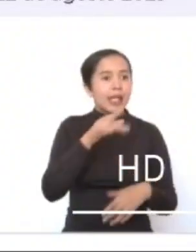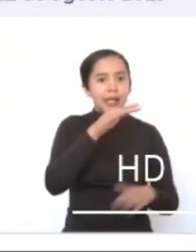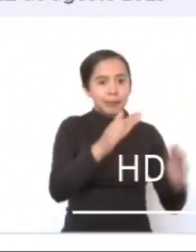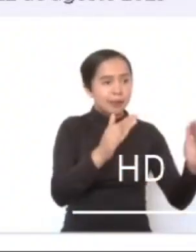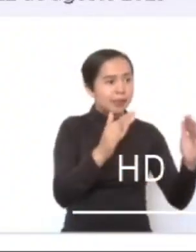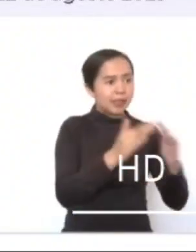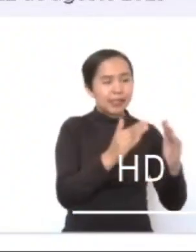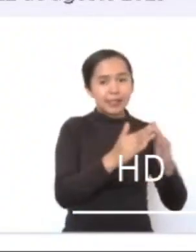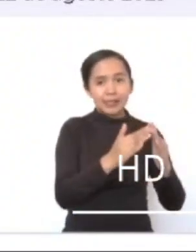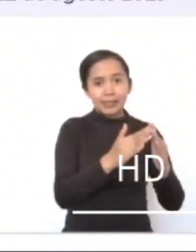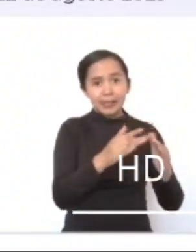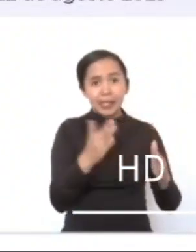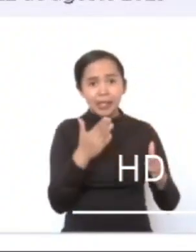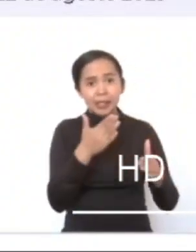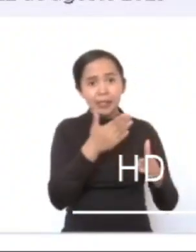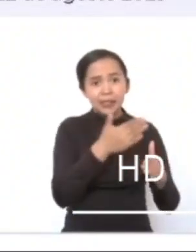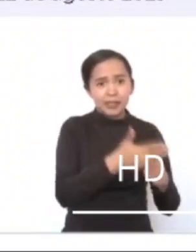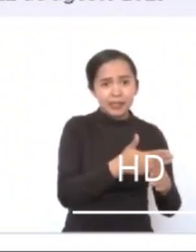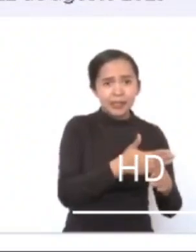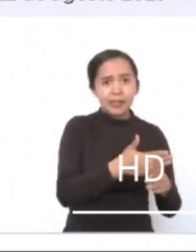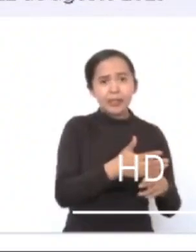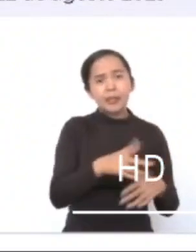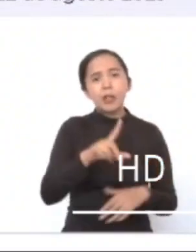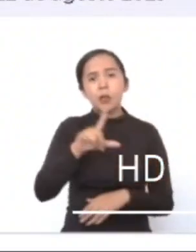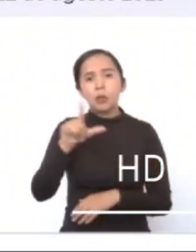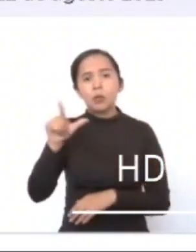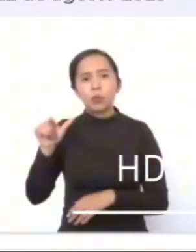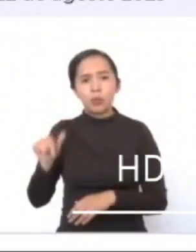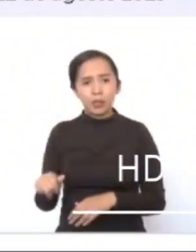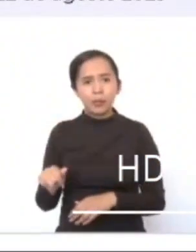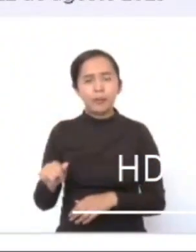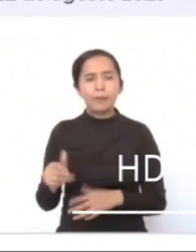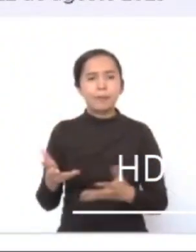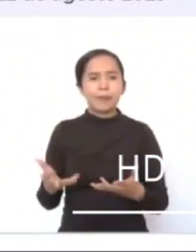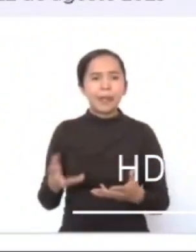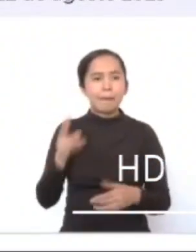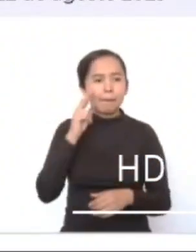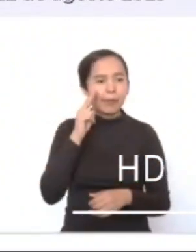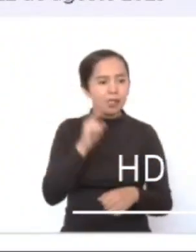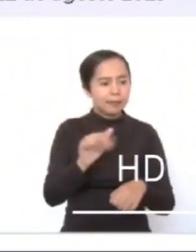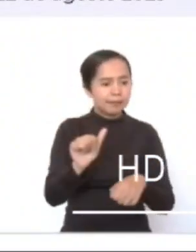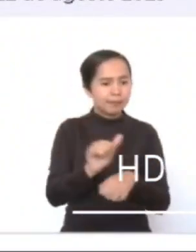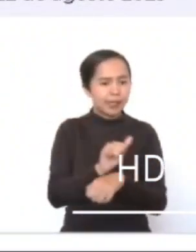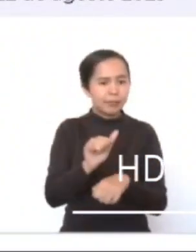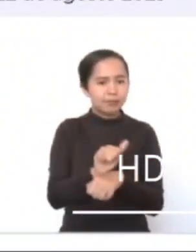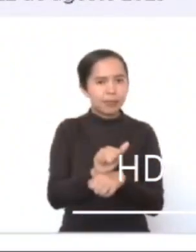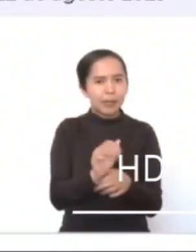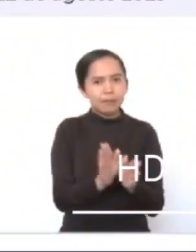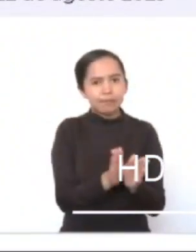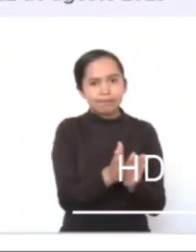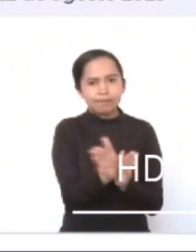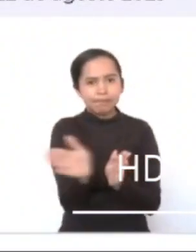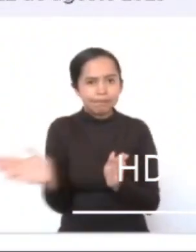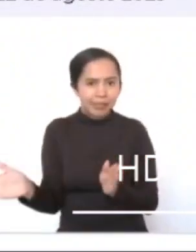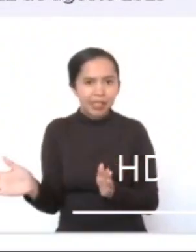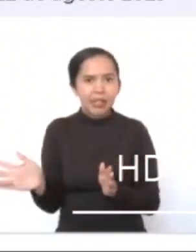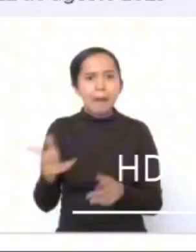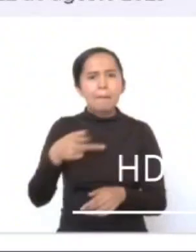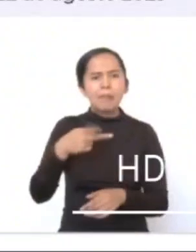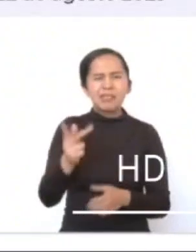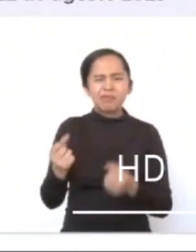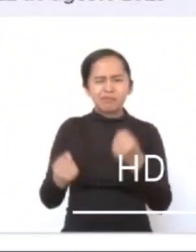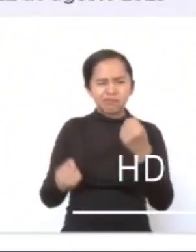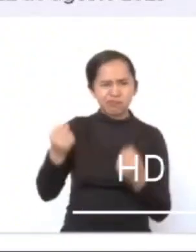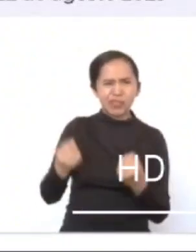de un evento. Posteriormente, observamos que su automóvil se desplaza, pero lo conduce un